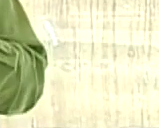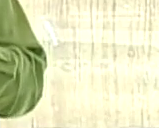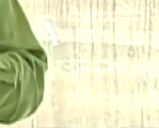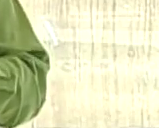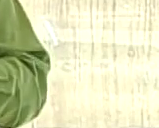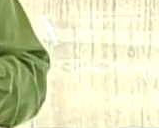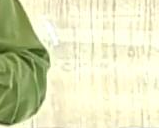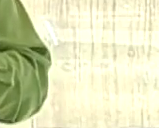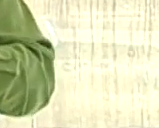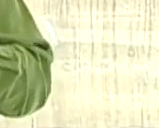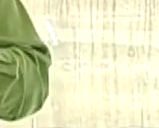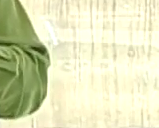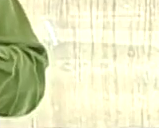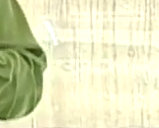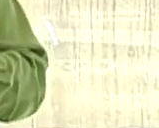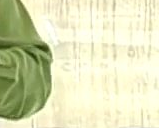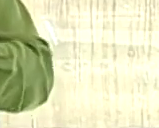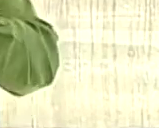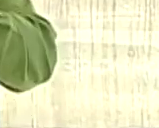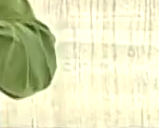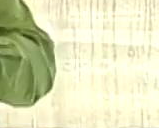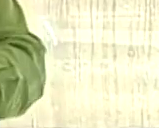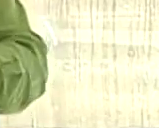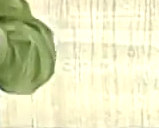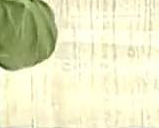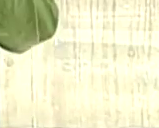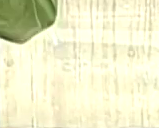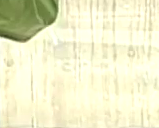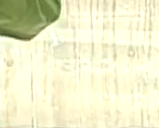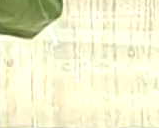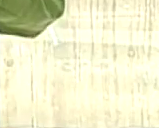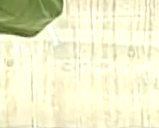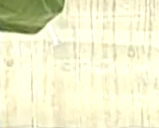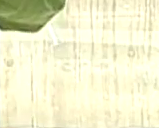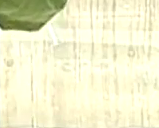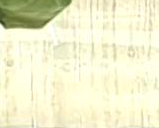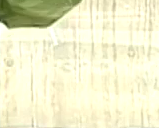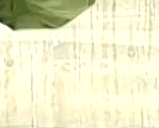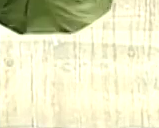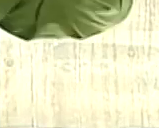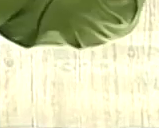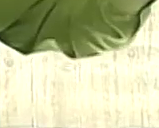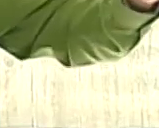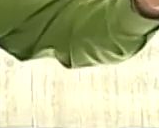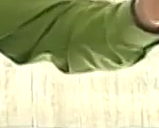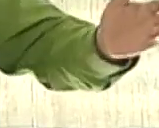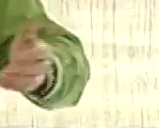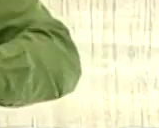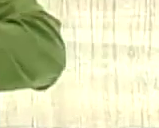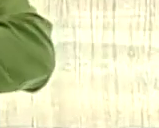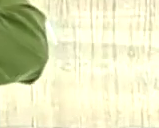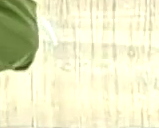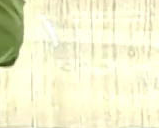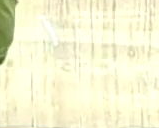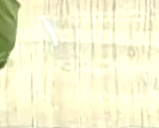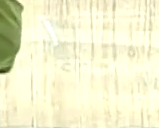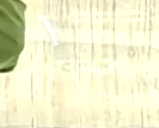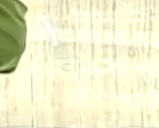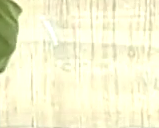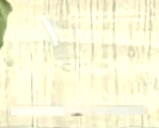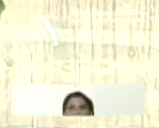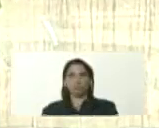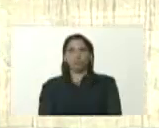hogares, en sus calles, en sus comunidades, en este momento, mi saludo y mi abrazo a todos y a todas que nos ven